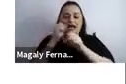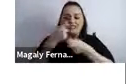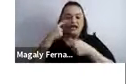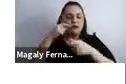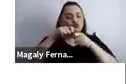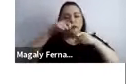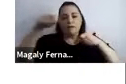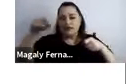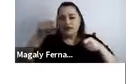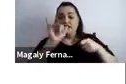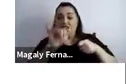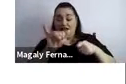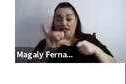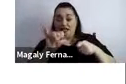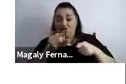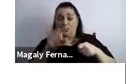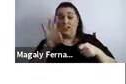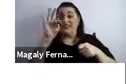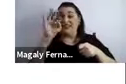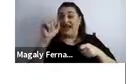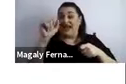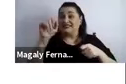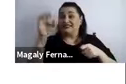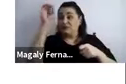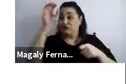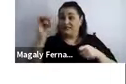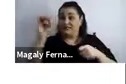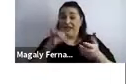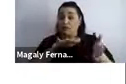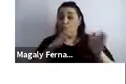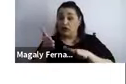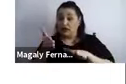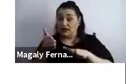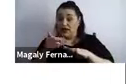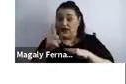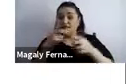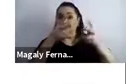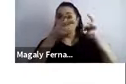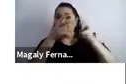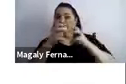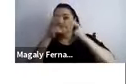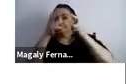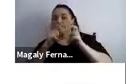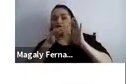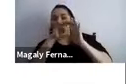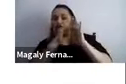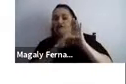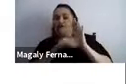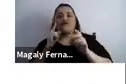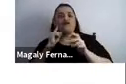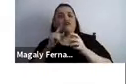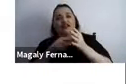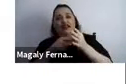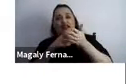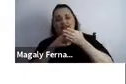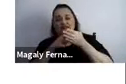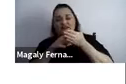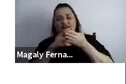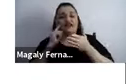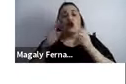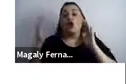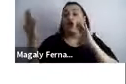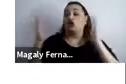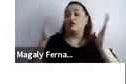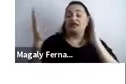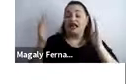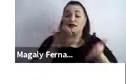ello y esas tasas de mortalidad las tomamos como referencia. En contraste a las tasas de